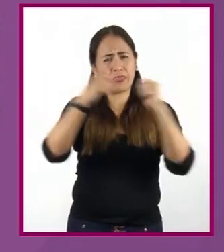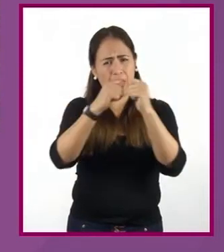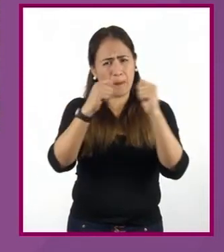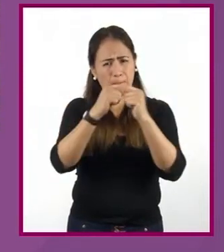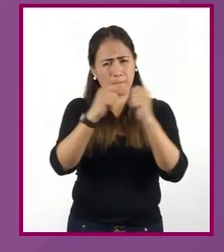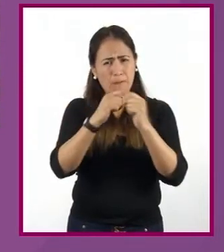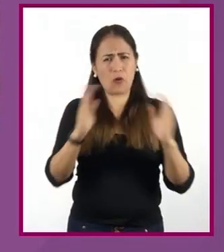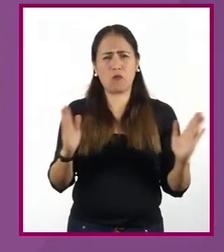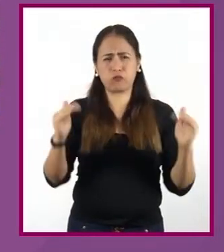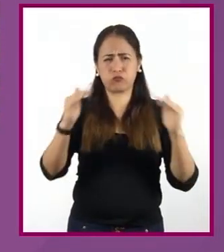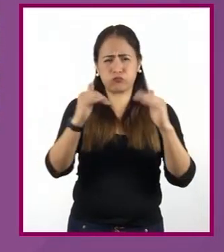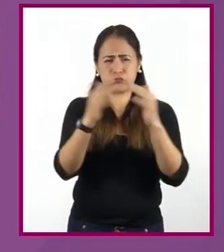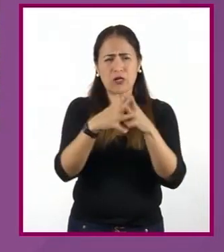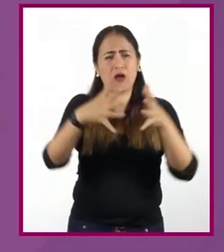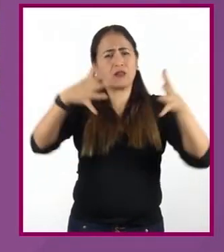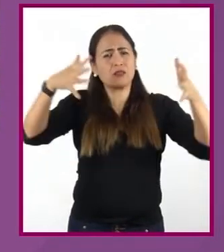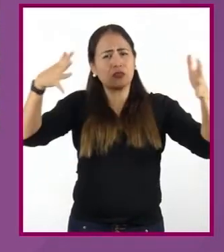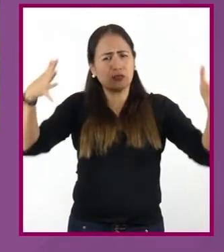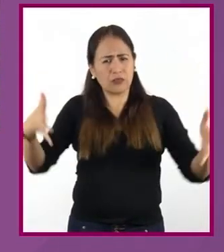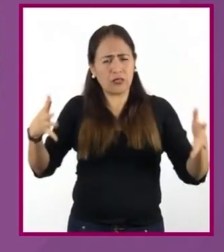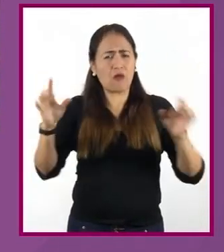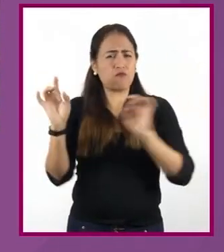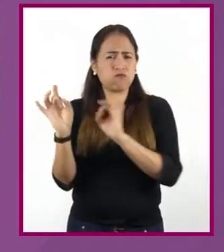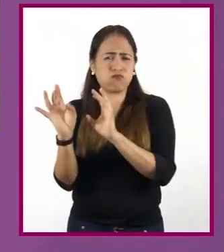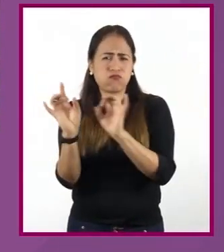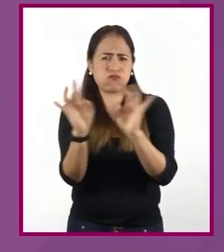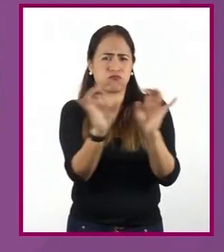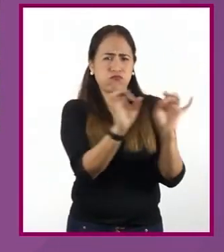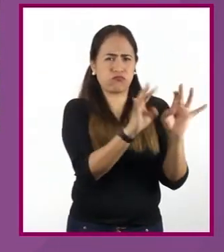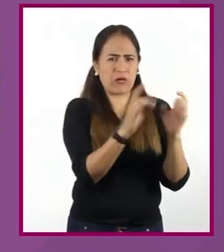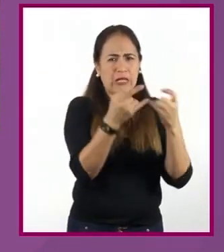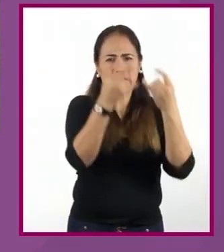historia, acontecimientos.